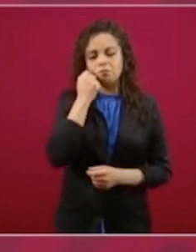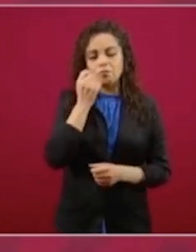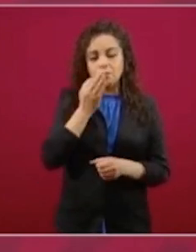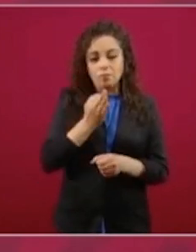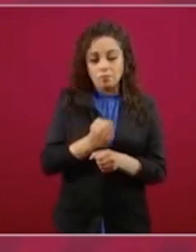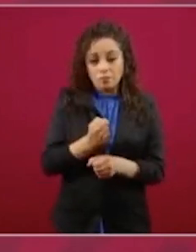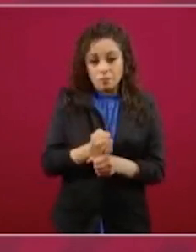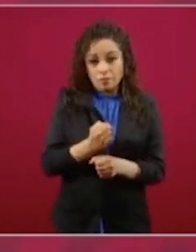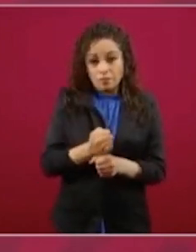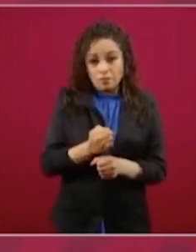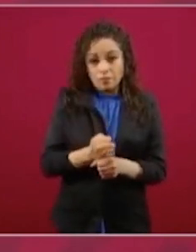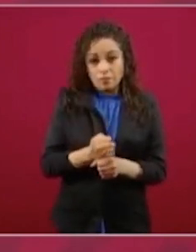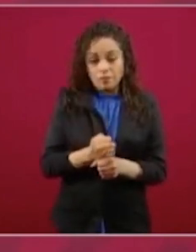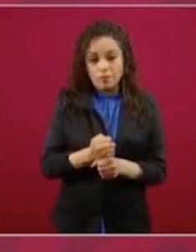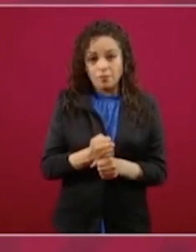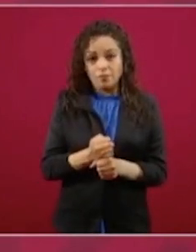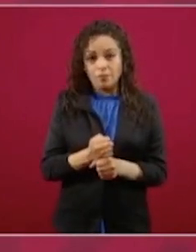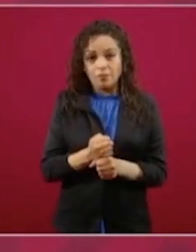Tenemos que